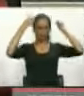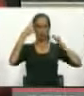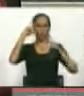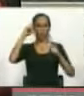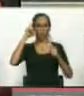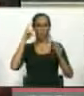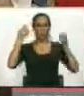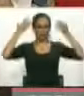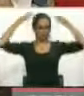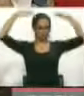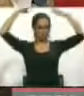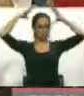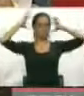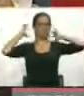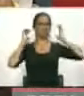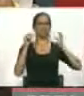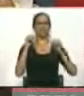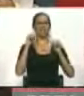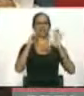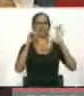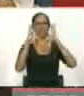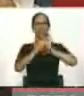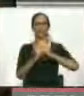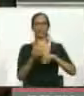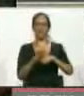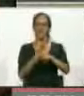la noche debido